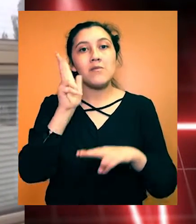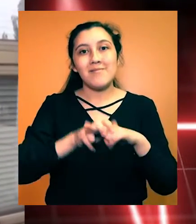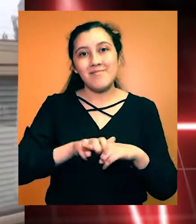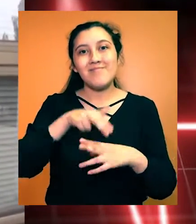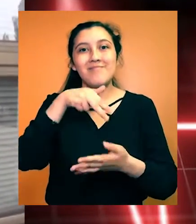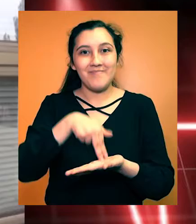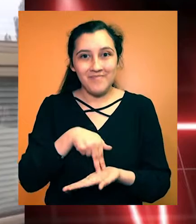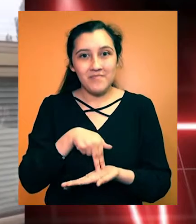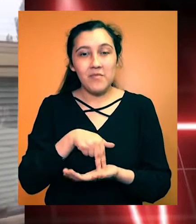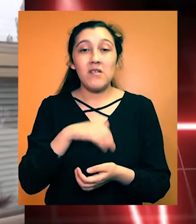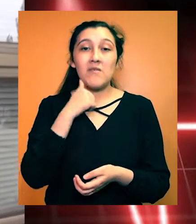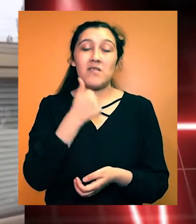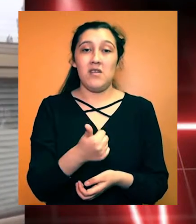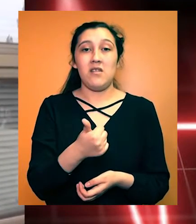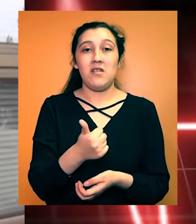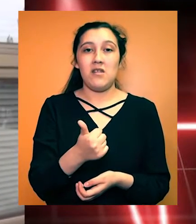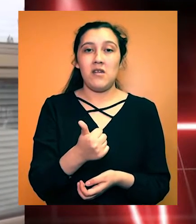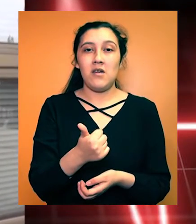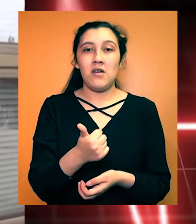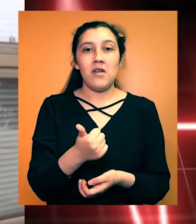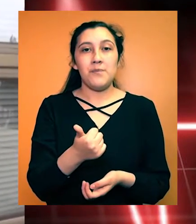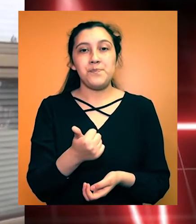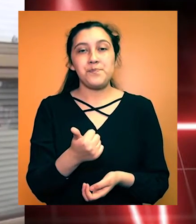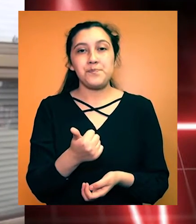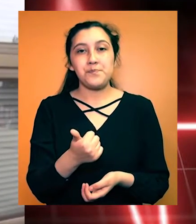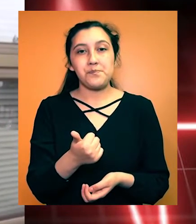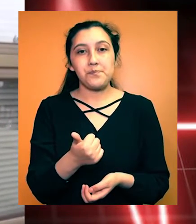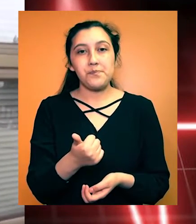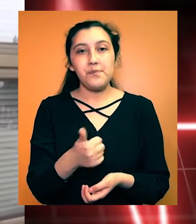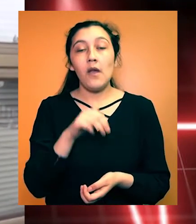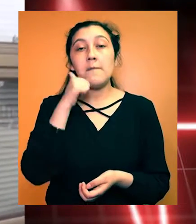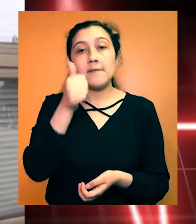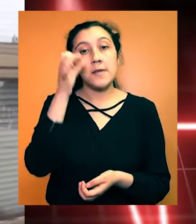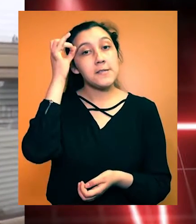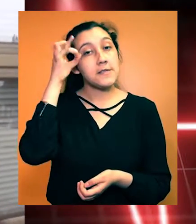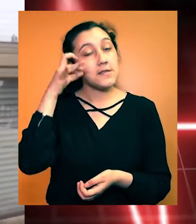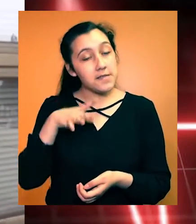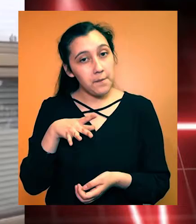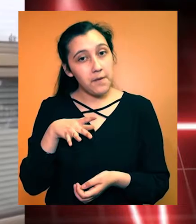pero bien, pues, o sea, bien y que se certifique con este